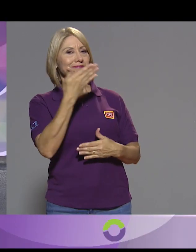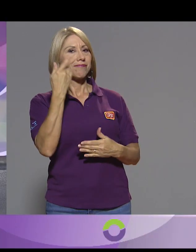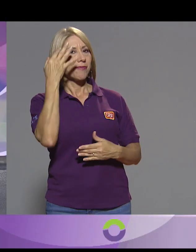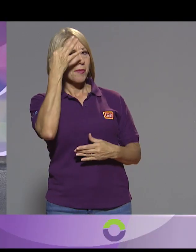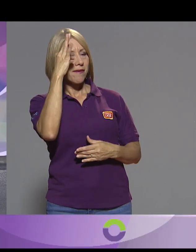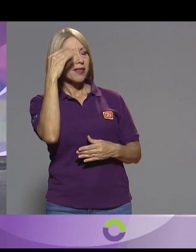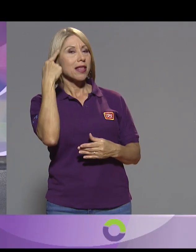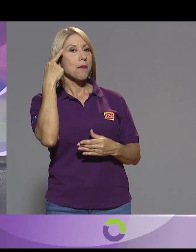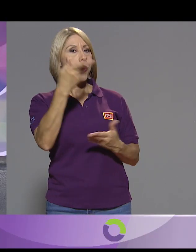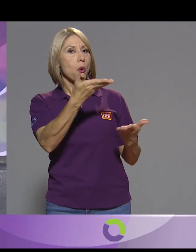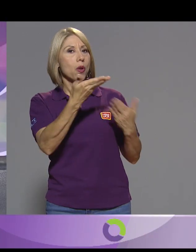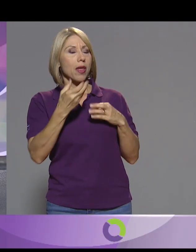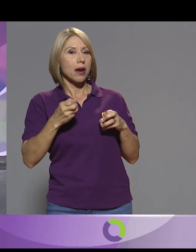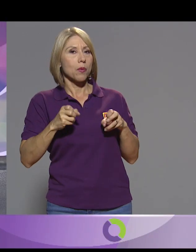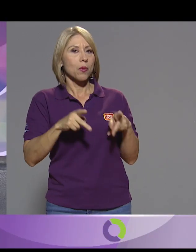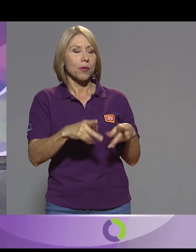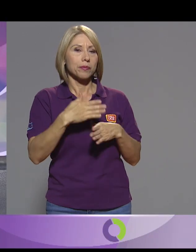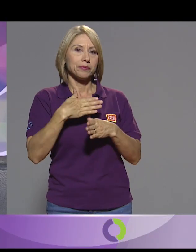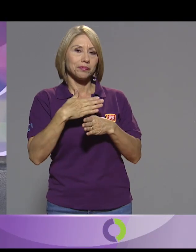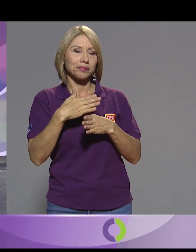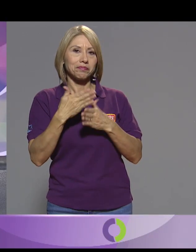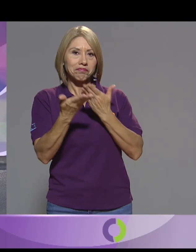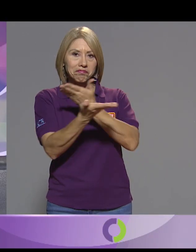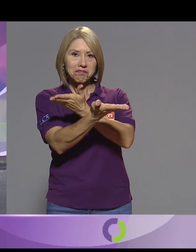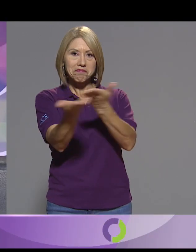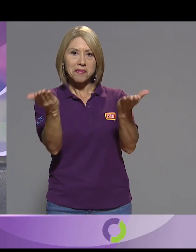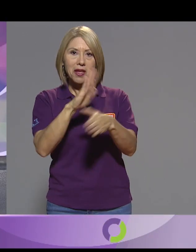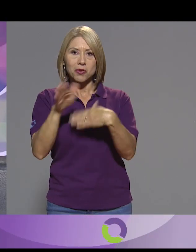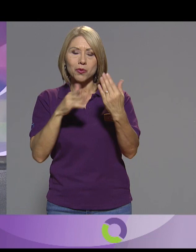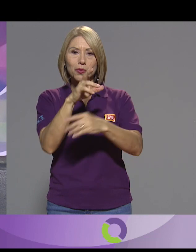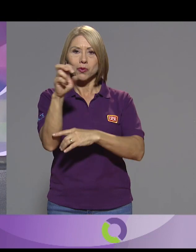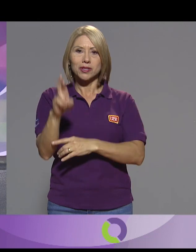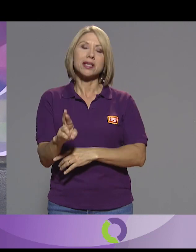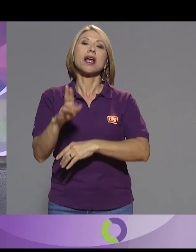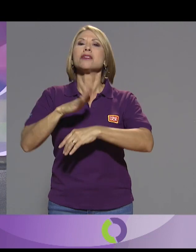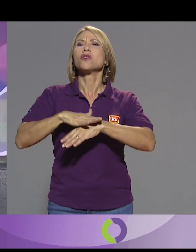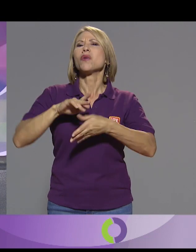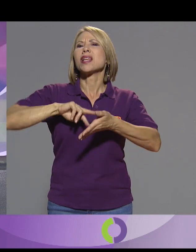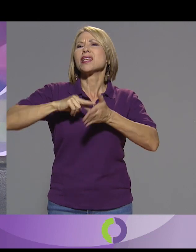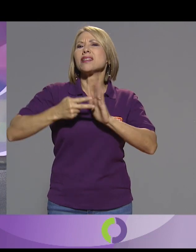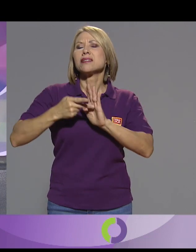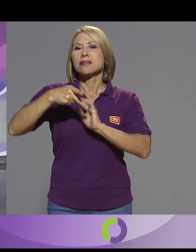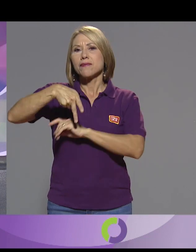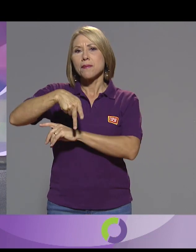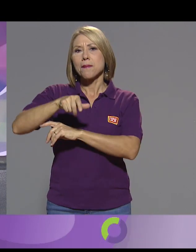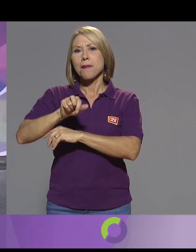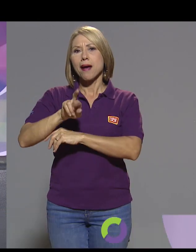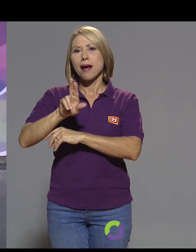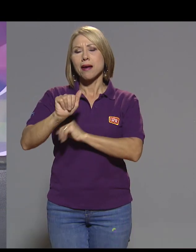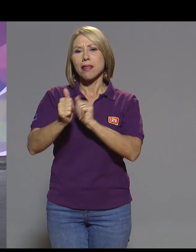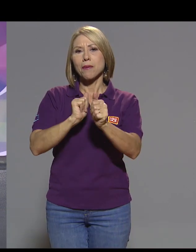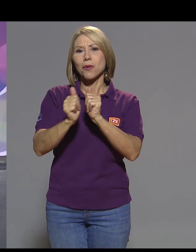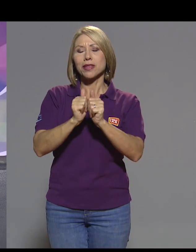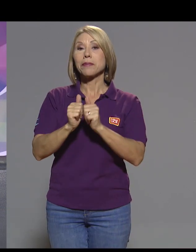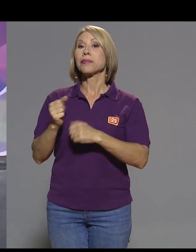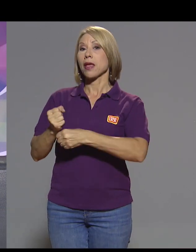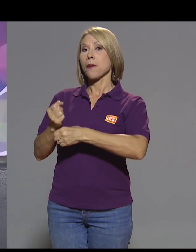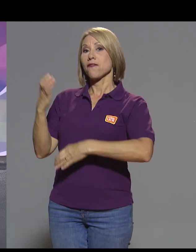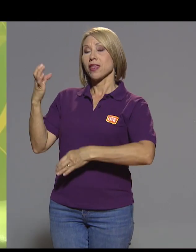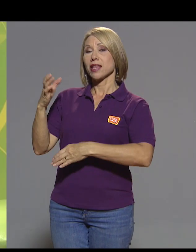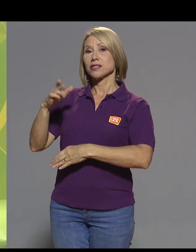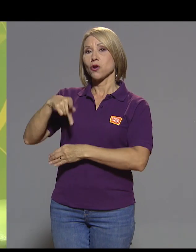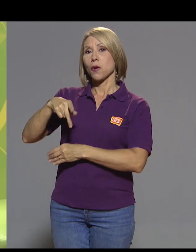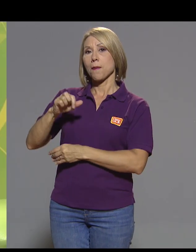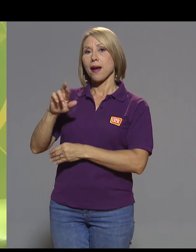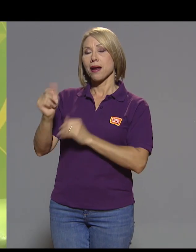mario fernando siempre por el espacio y la oportunidad de poder compartirla a toda costa rica de lo que es el para deporte y bueno la federación de para